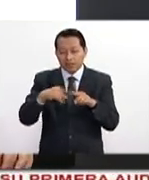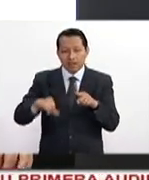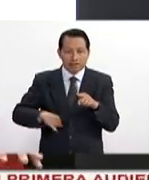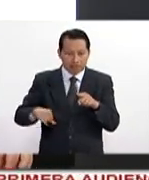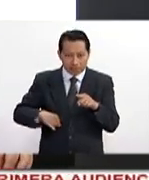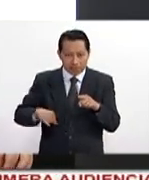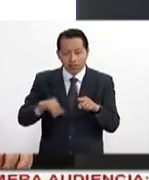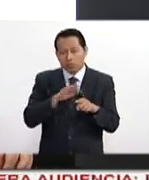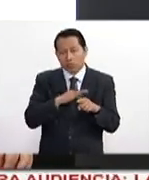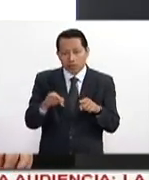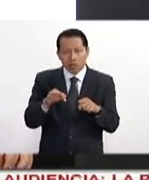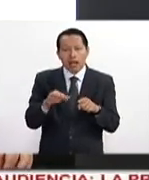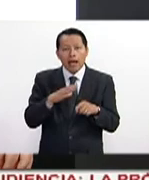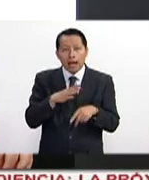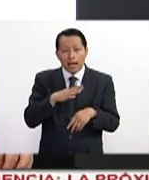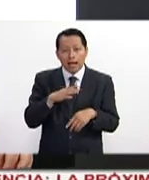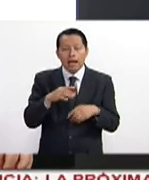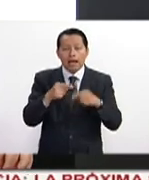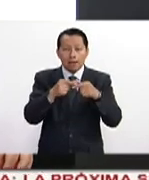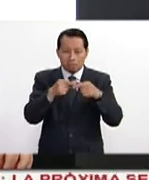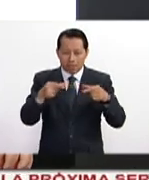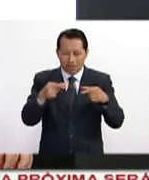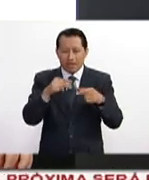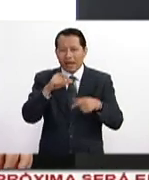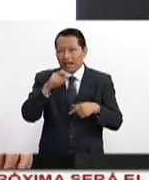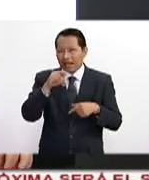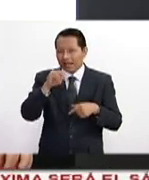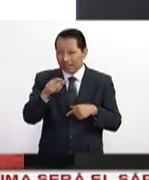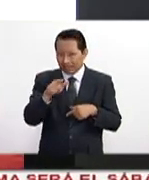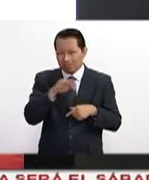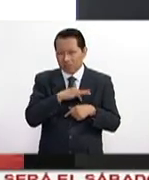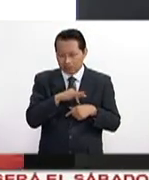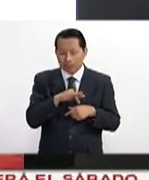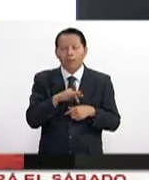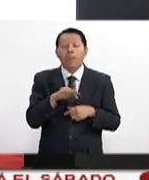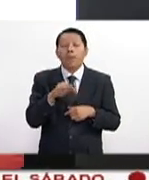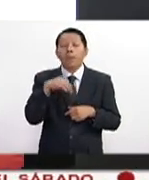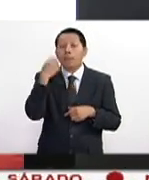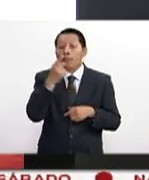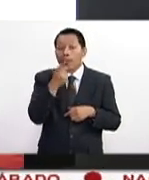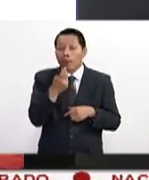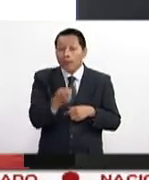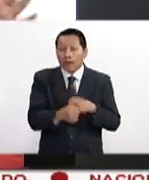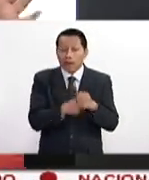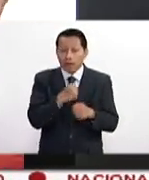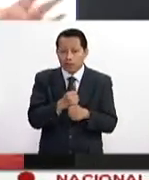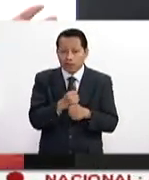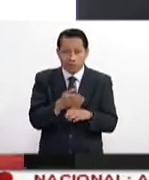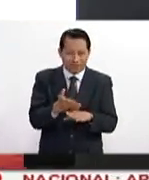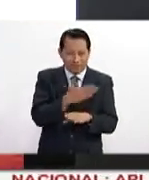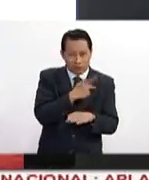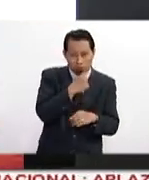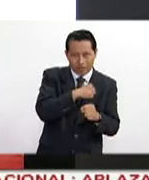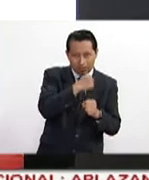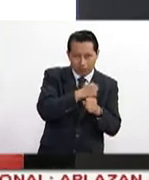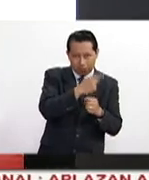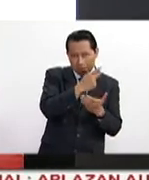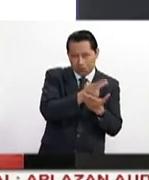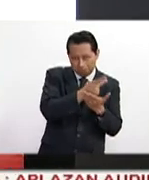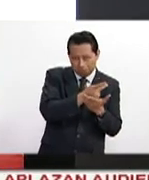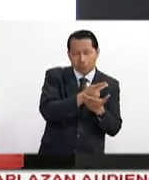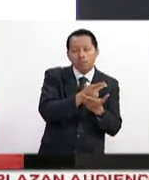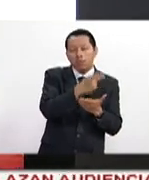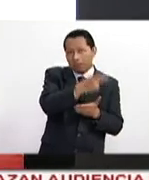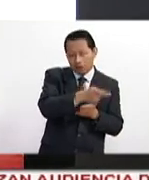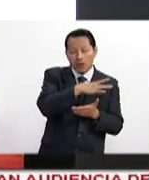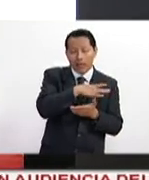interesadas en sacar las barras. Quiero mencionarte que el año pasado sacamos un premio, este año sacamos